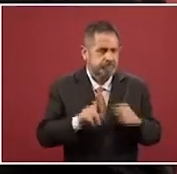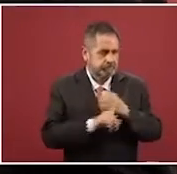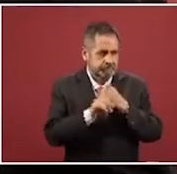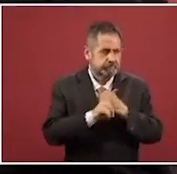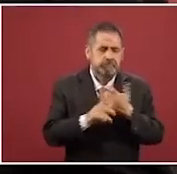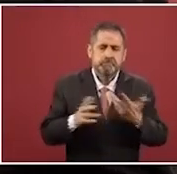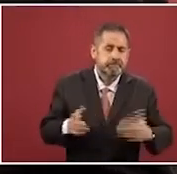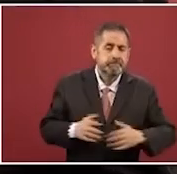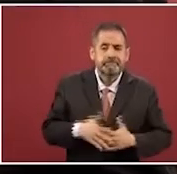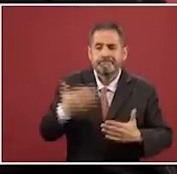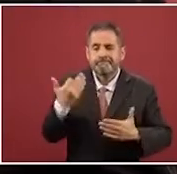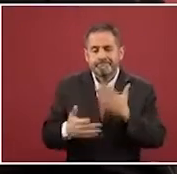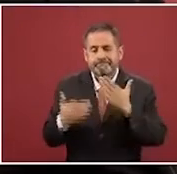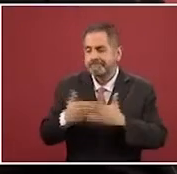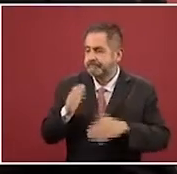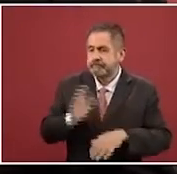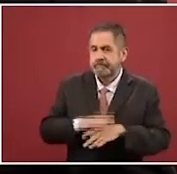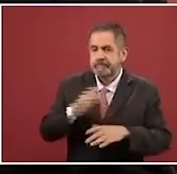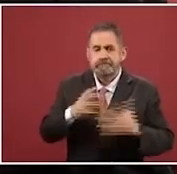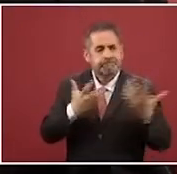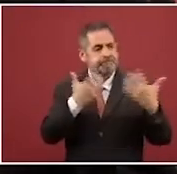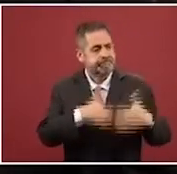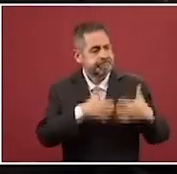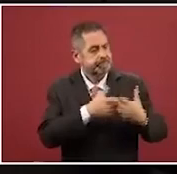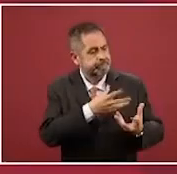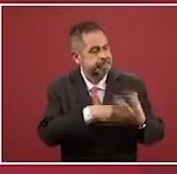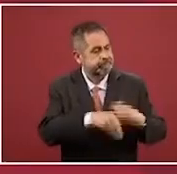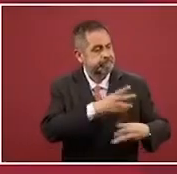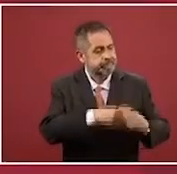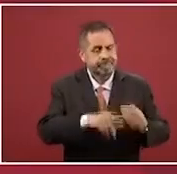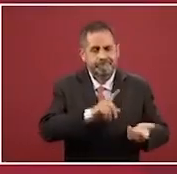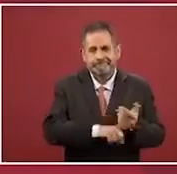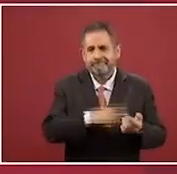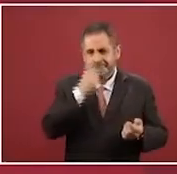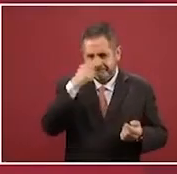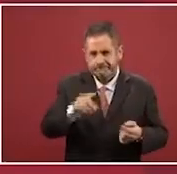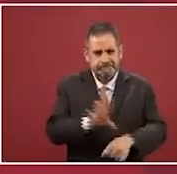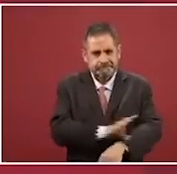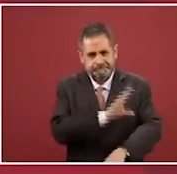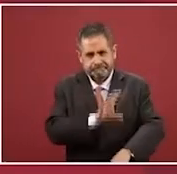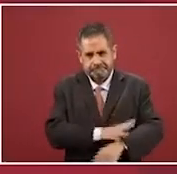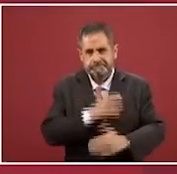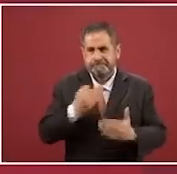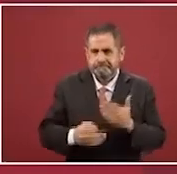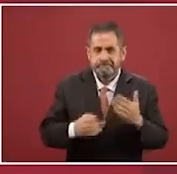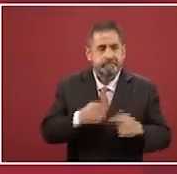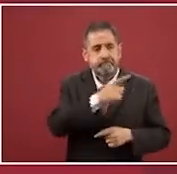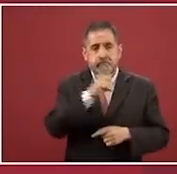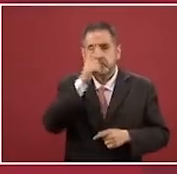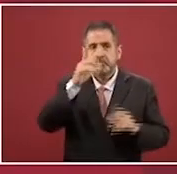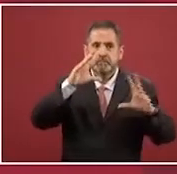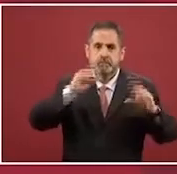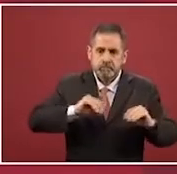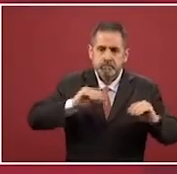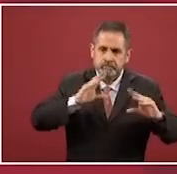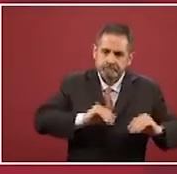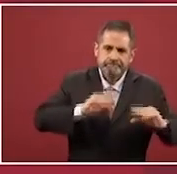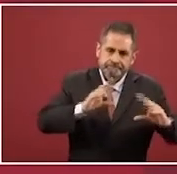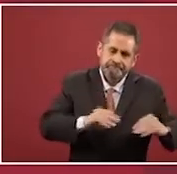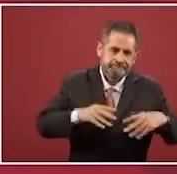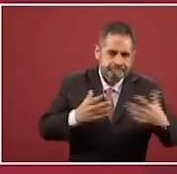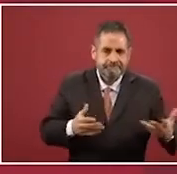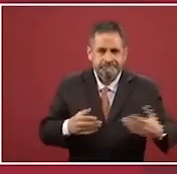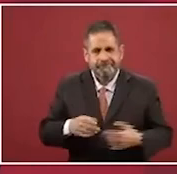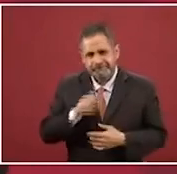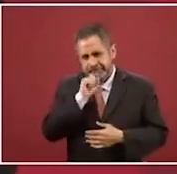porque nos faltan plantas para generación de energía eléctrica y hay apagones, sobre todo en